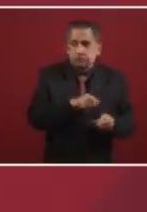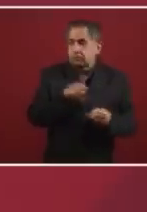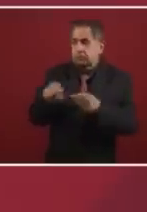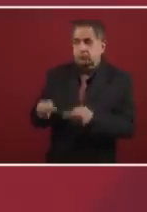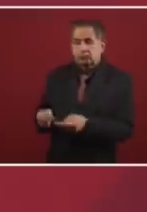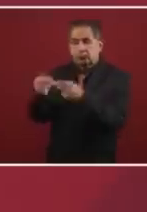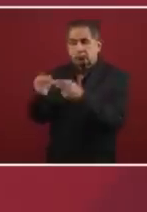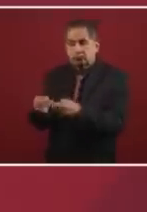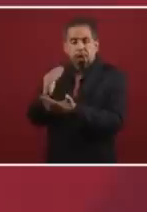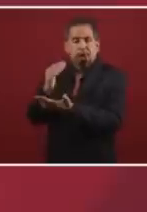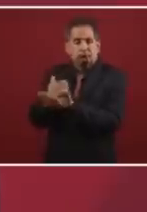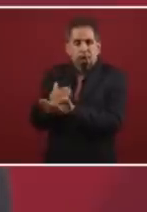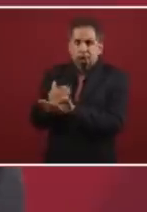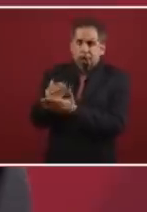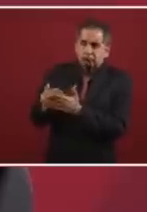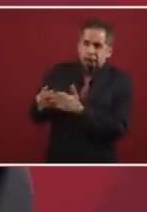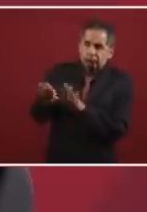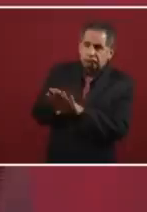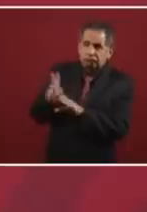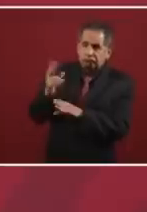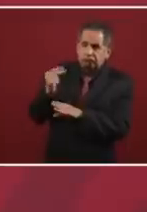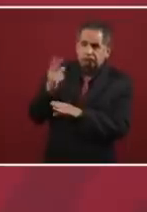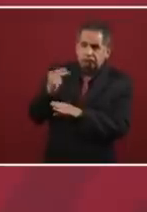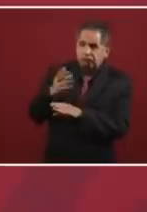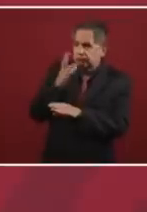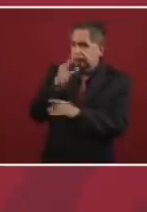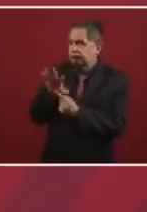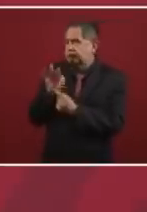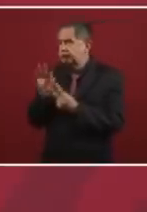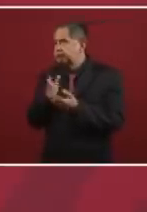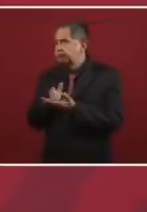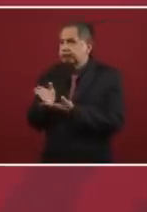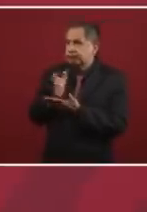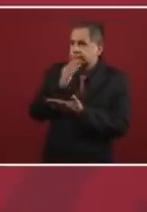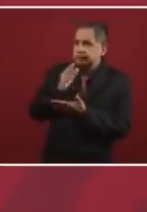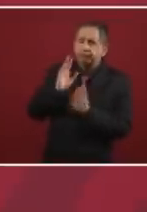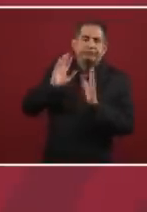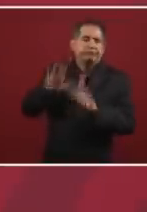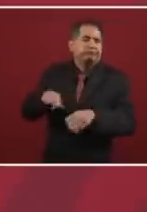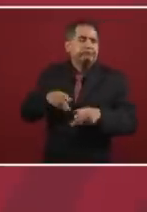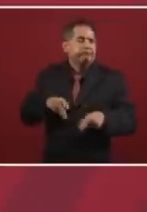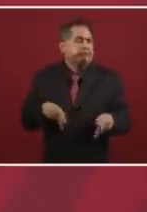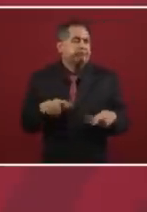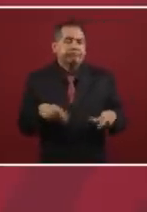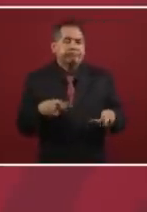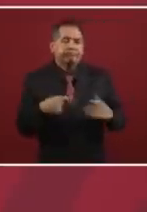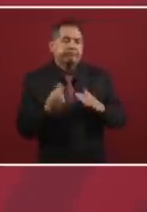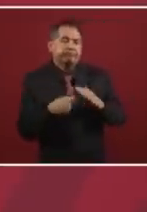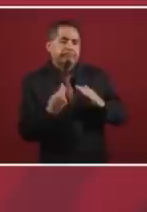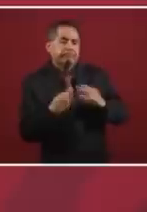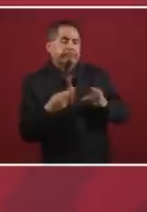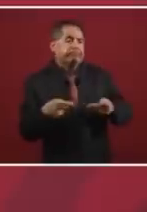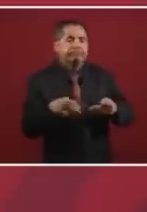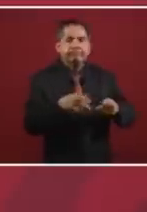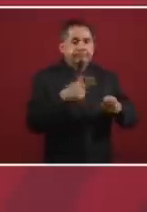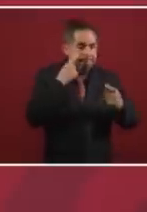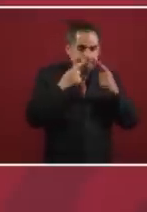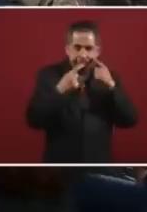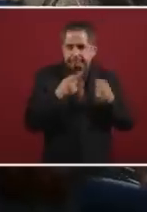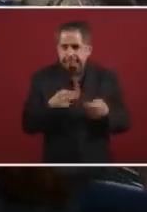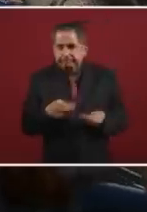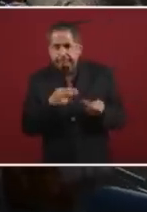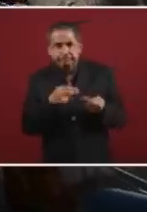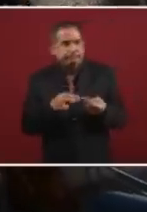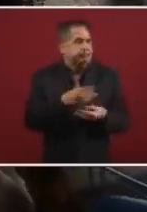mantuvo estancada no había opciones no había alternativas la gente y decidió